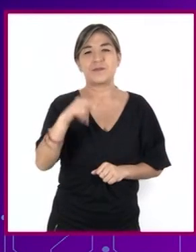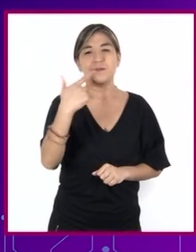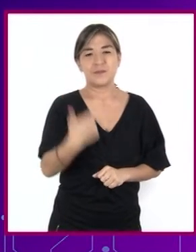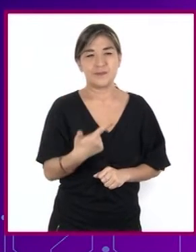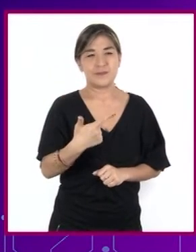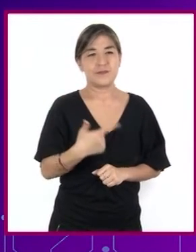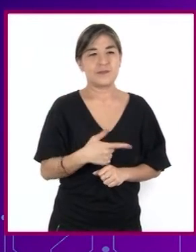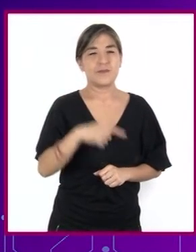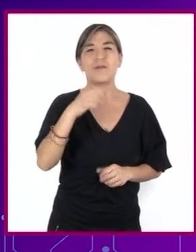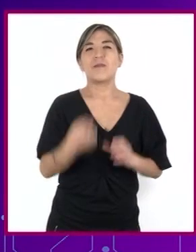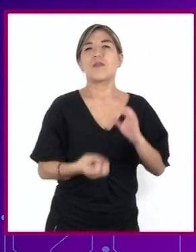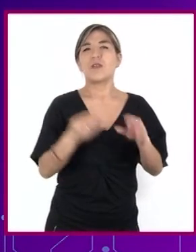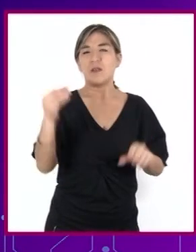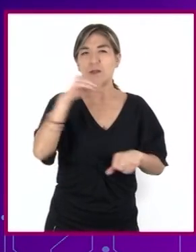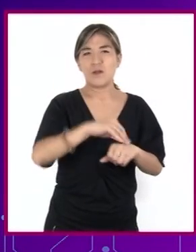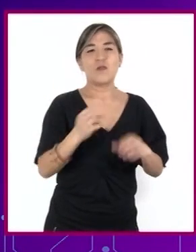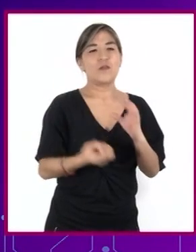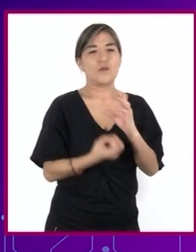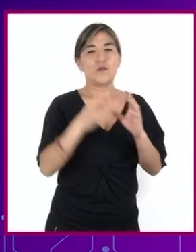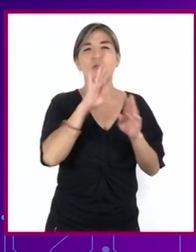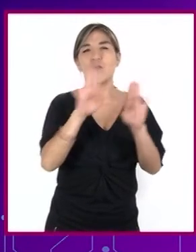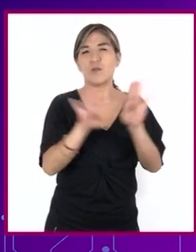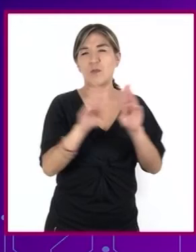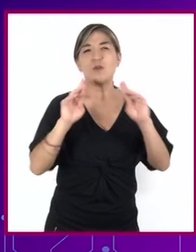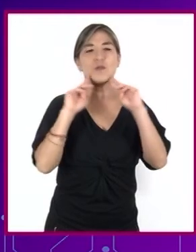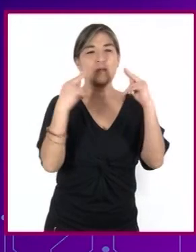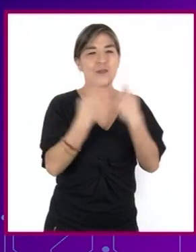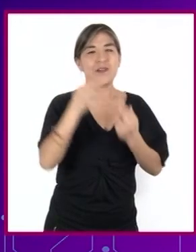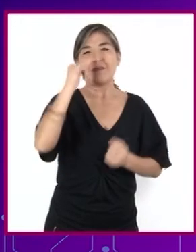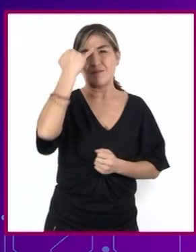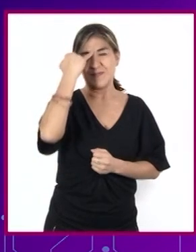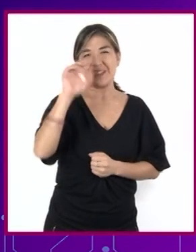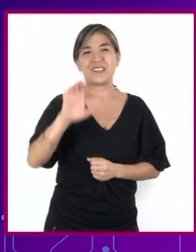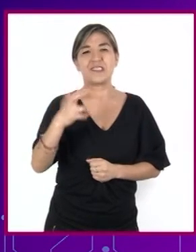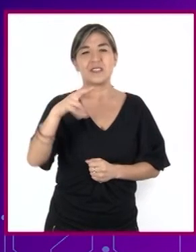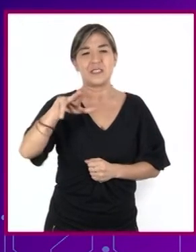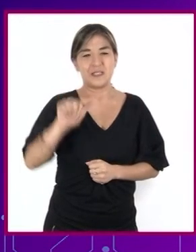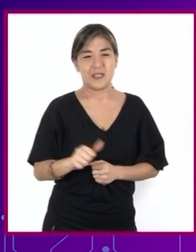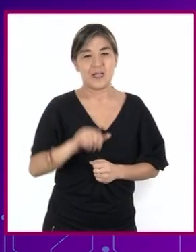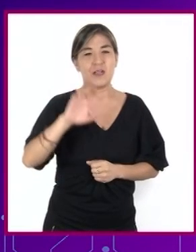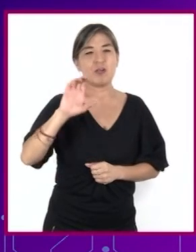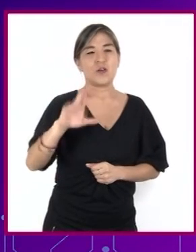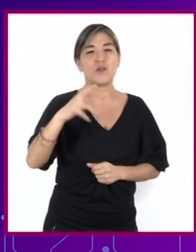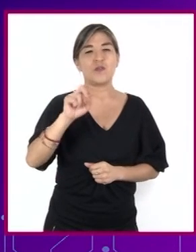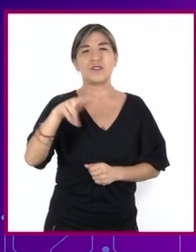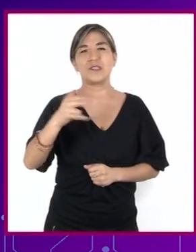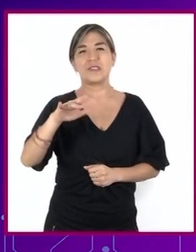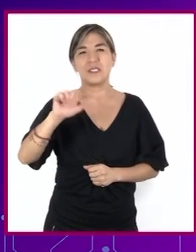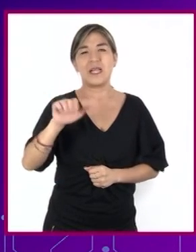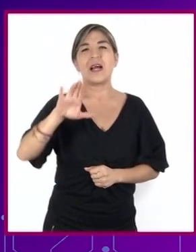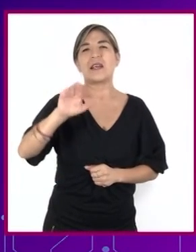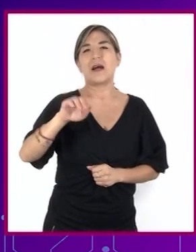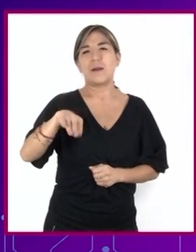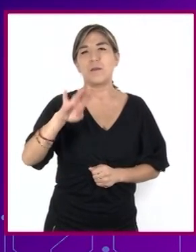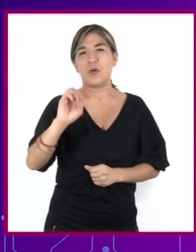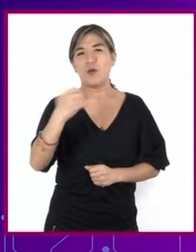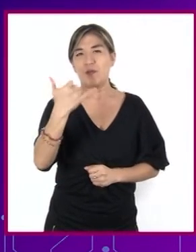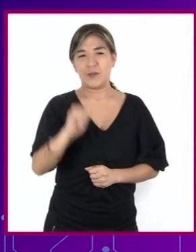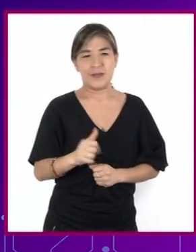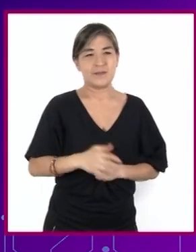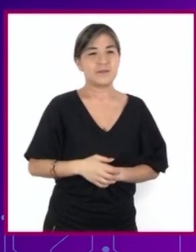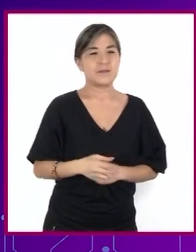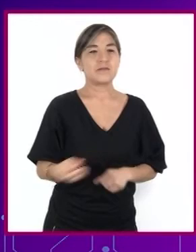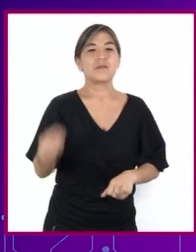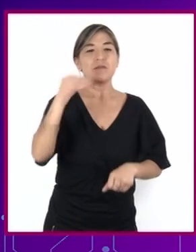se constituyó la Unión General de Indochina, formada por Annam, Tonkin, Cochinchina y Camboya. Laos se agregó